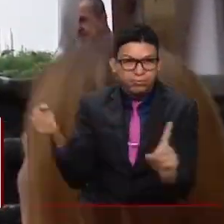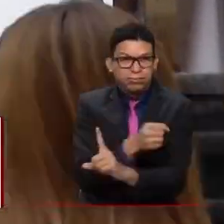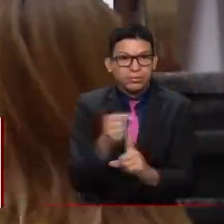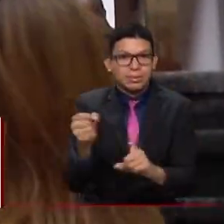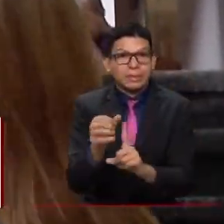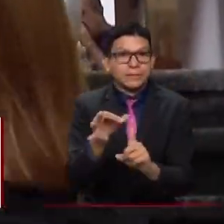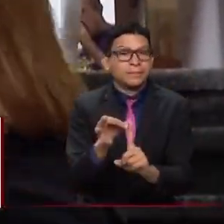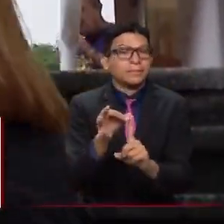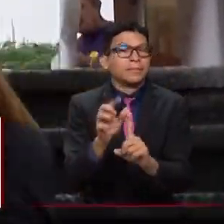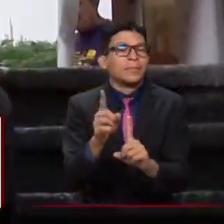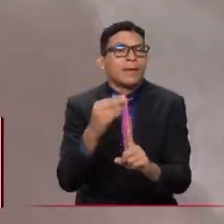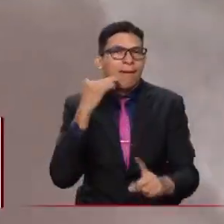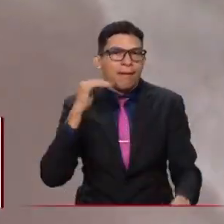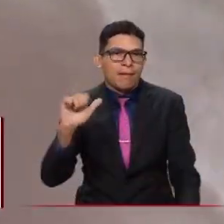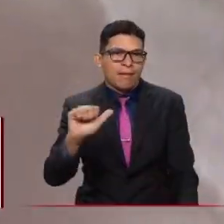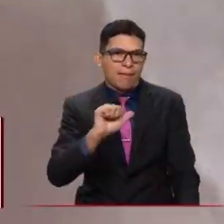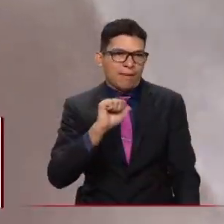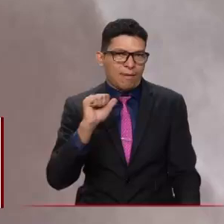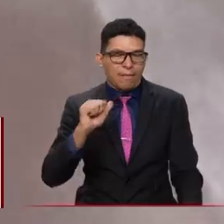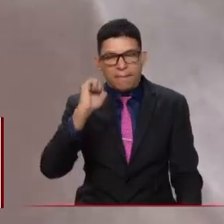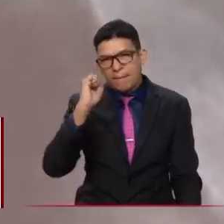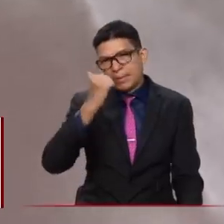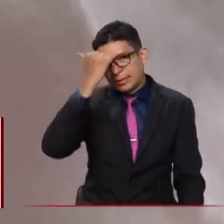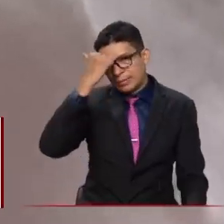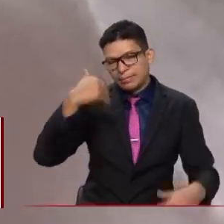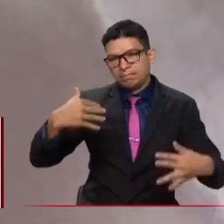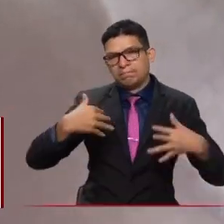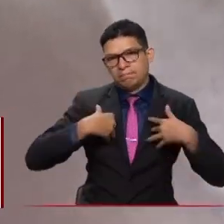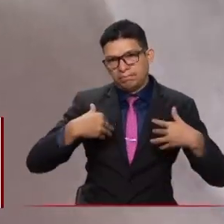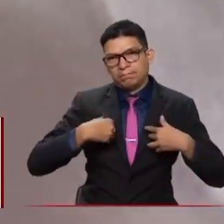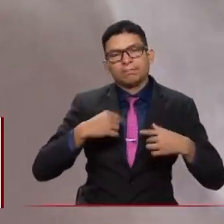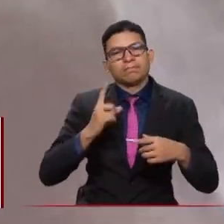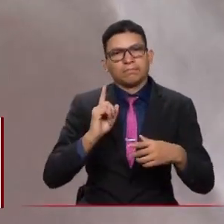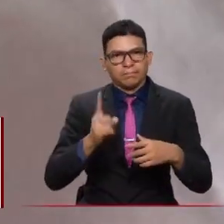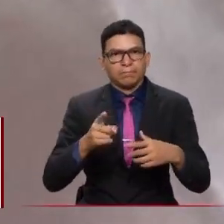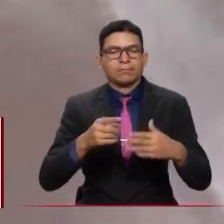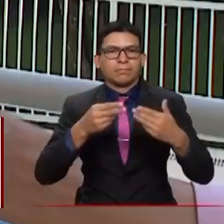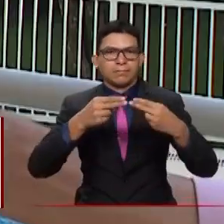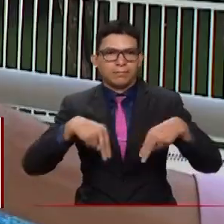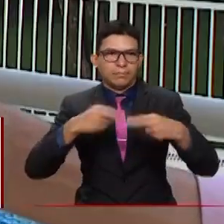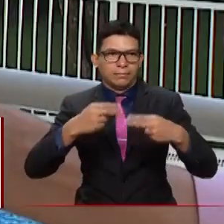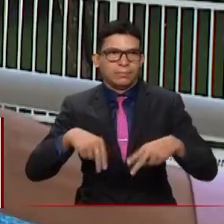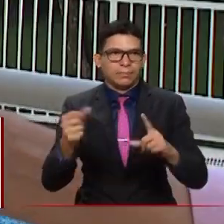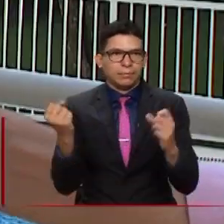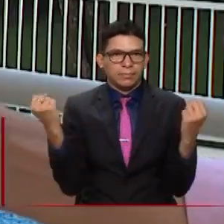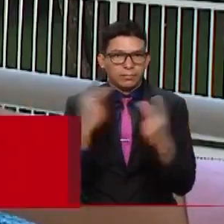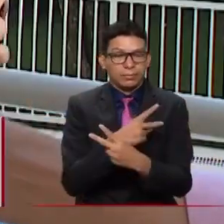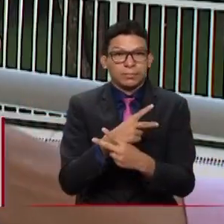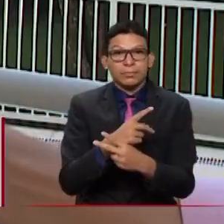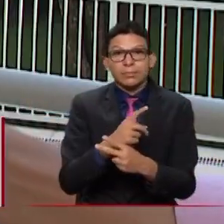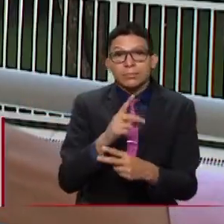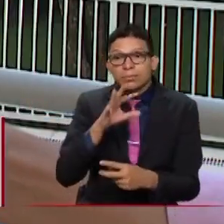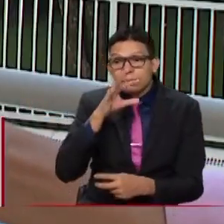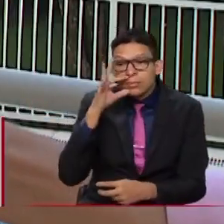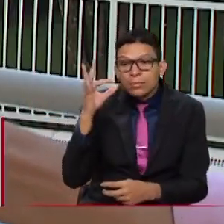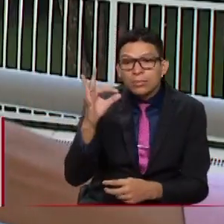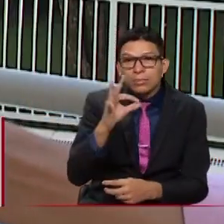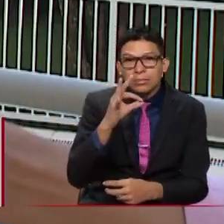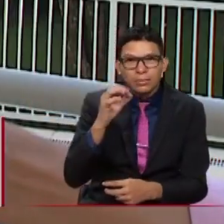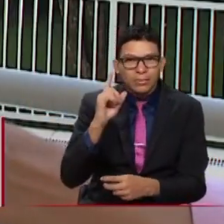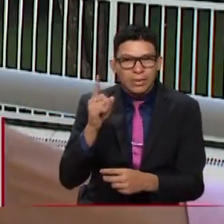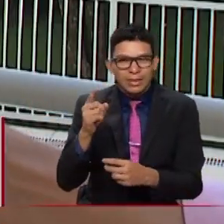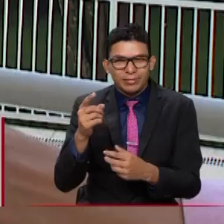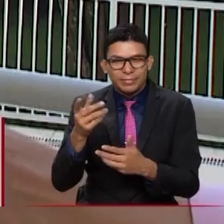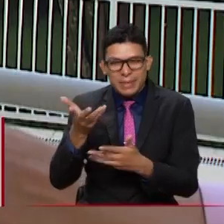las mujeres, las principales víctimas de las violencias basadas en género. Estos varones han tenido relaciones afectivas